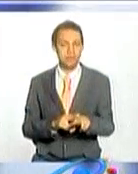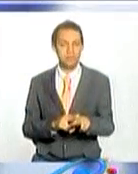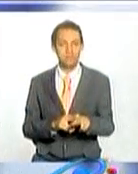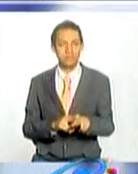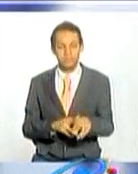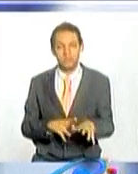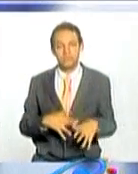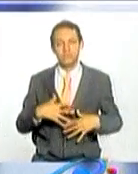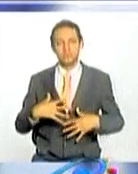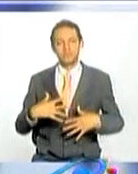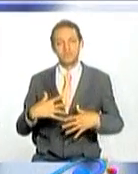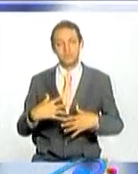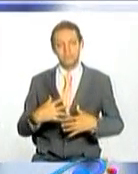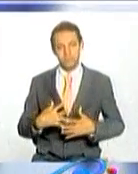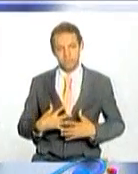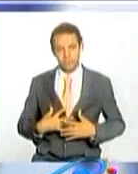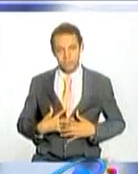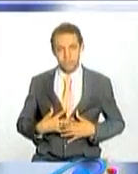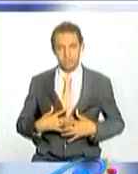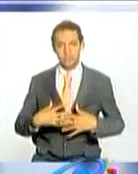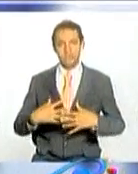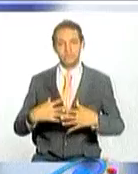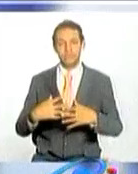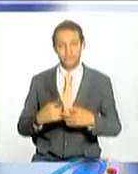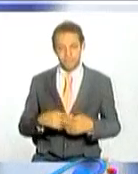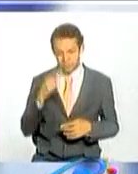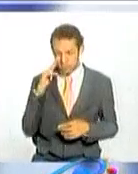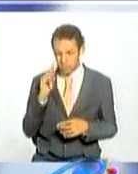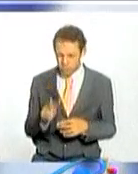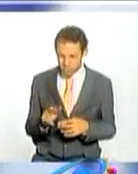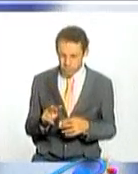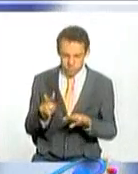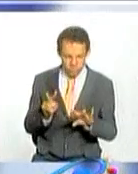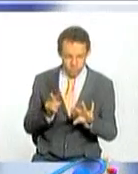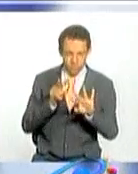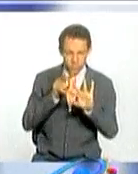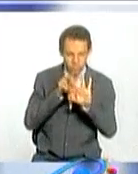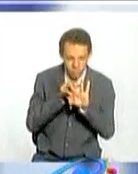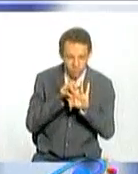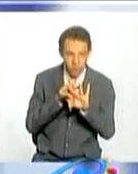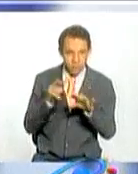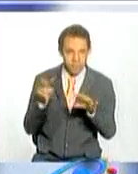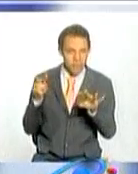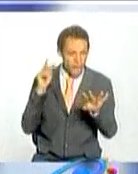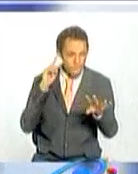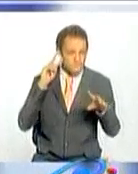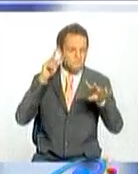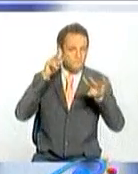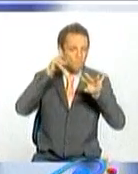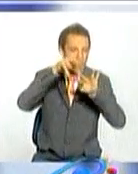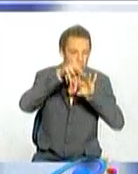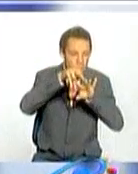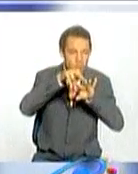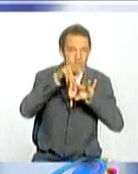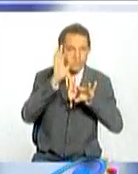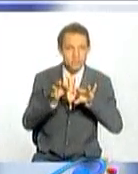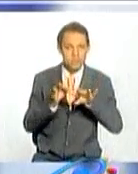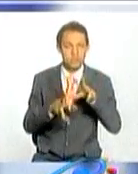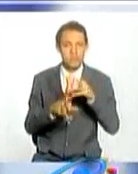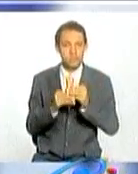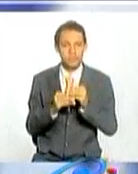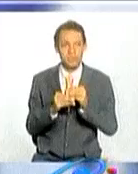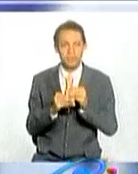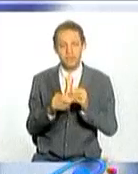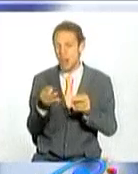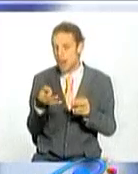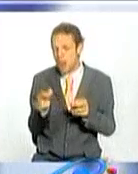aire. Lo vemos tanto en un corte longitudinal del riñón, aquí vemos un